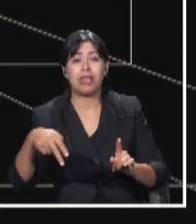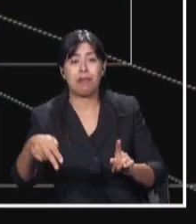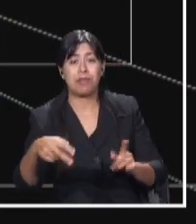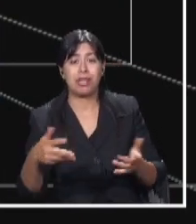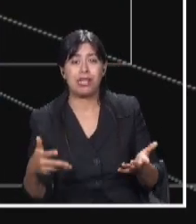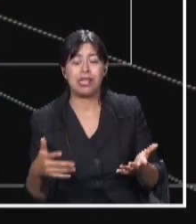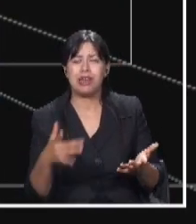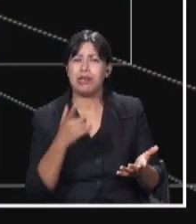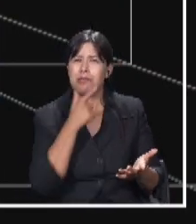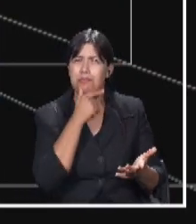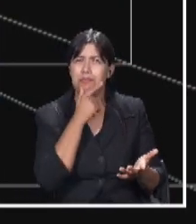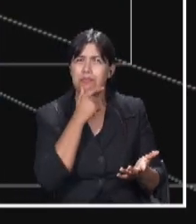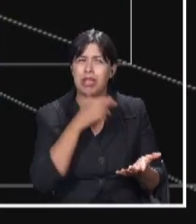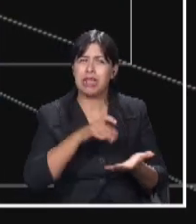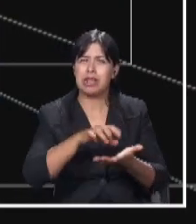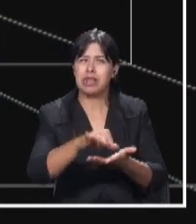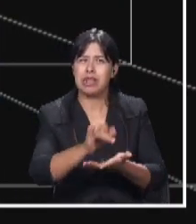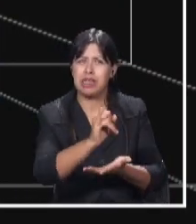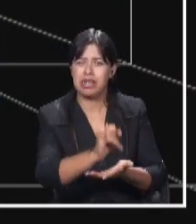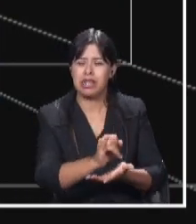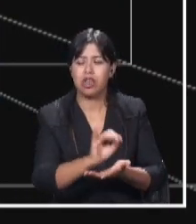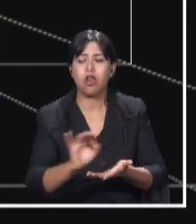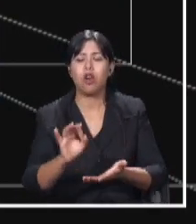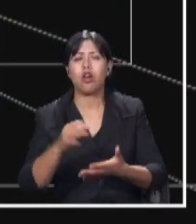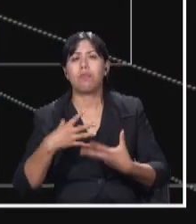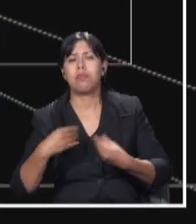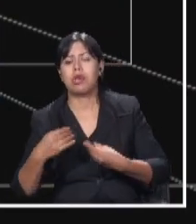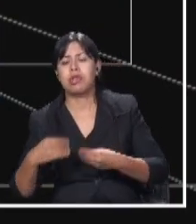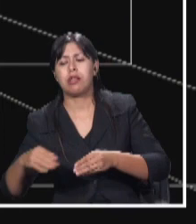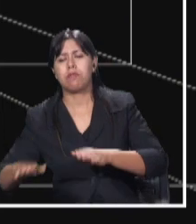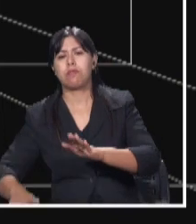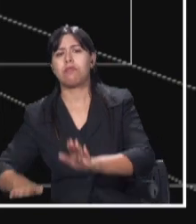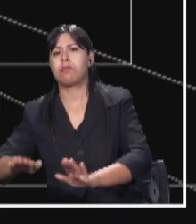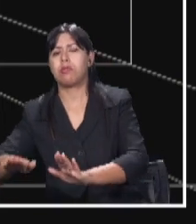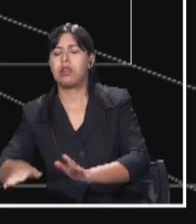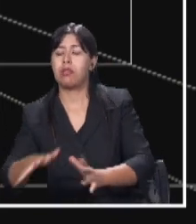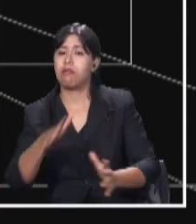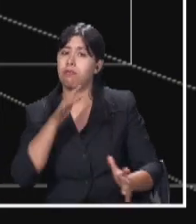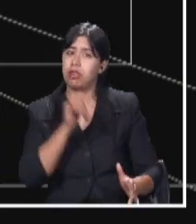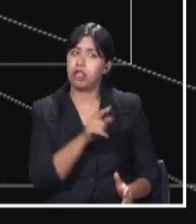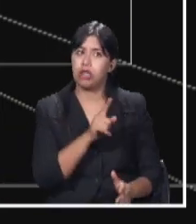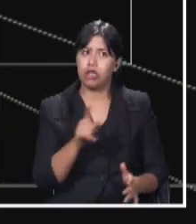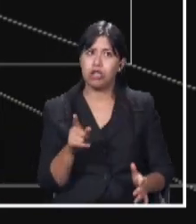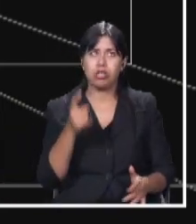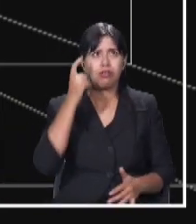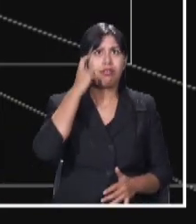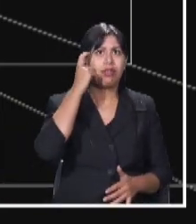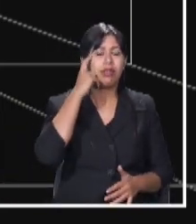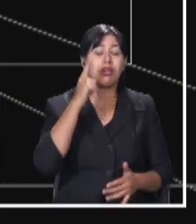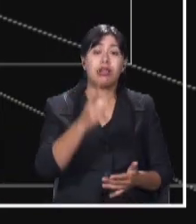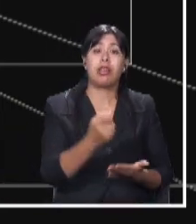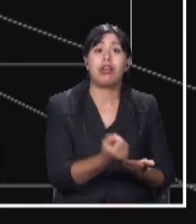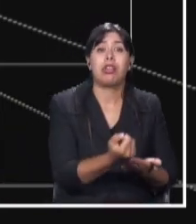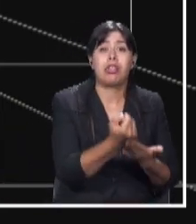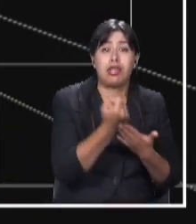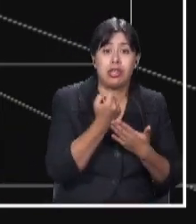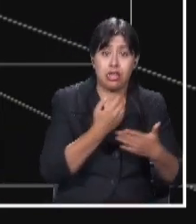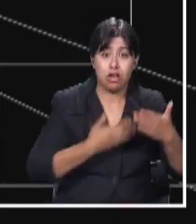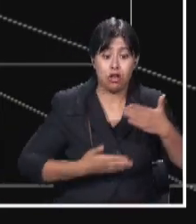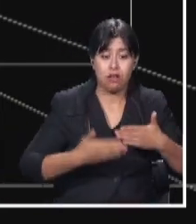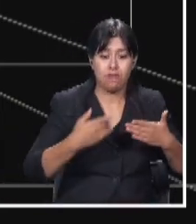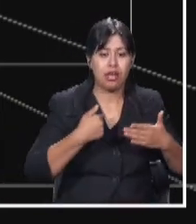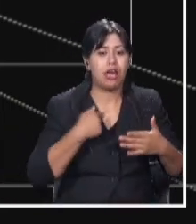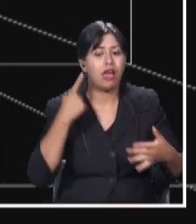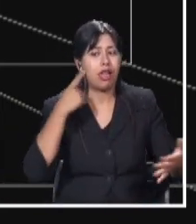quizá hay preguntas, ¿por qué la araña camina de una forma? ¿Por qué los mamíferos caminan con las piernas extendidas o no? Quizá hay cosas, la robótica me podría ayudar a inferir